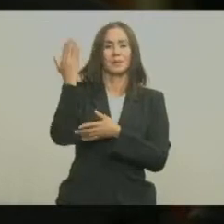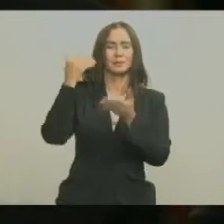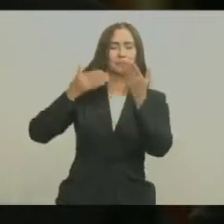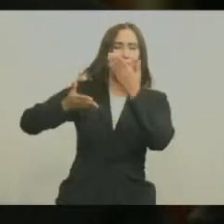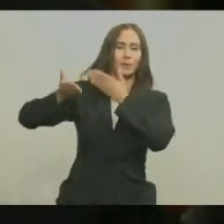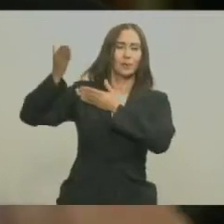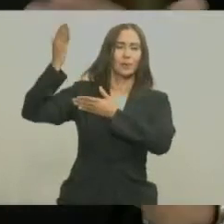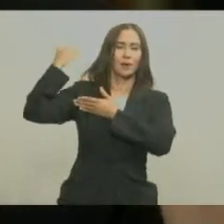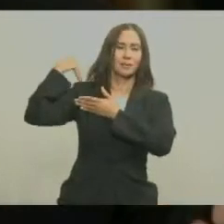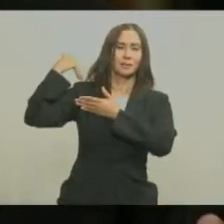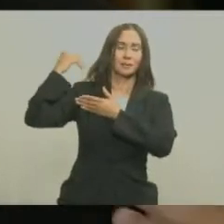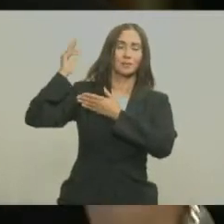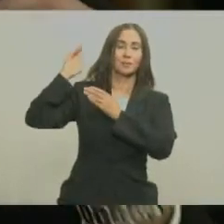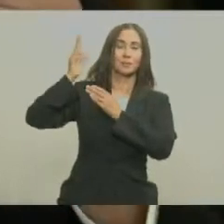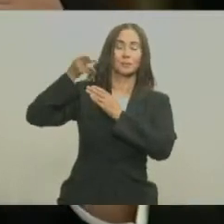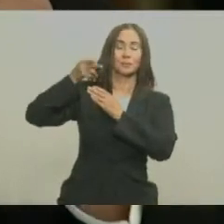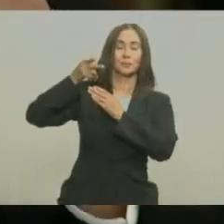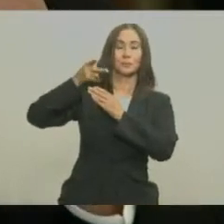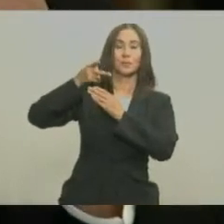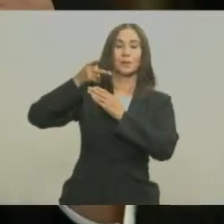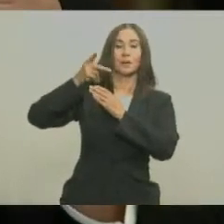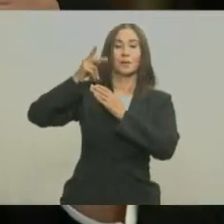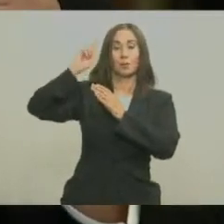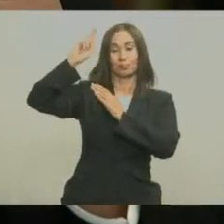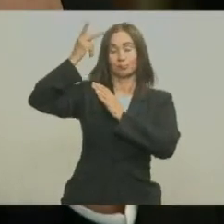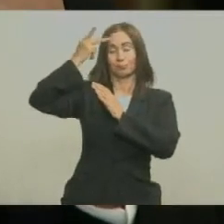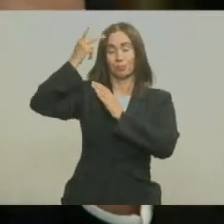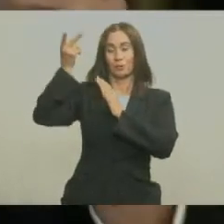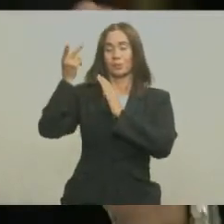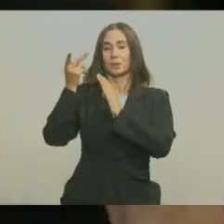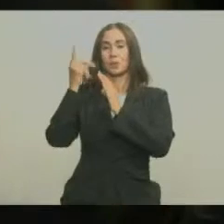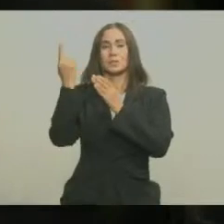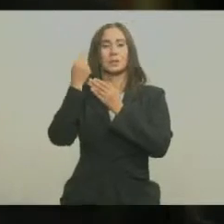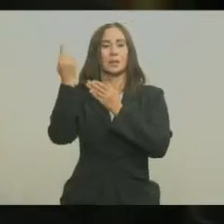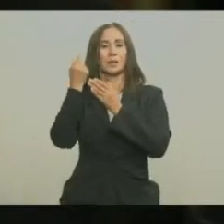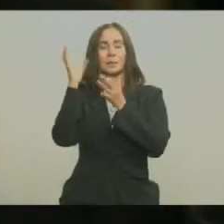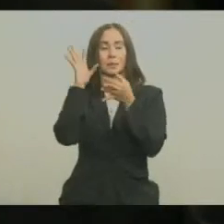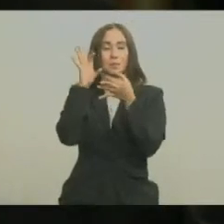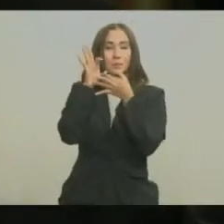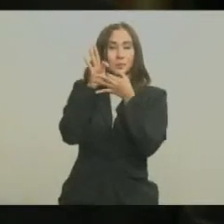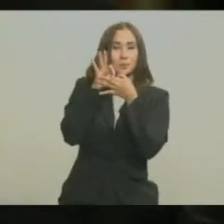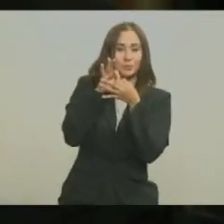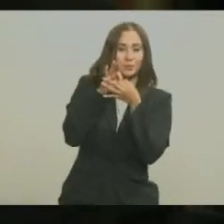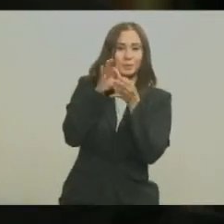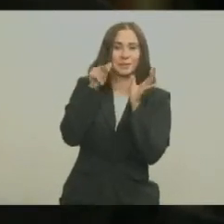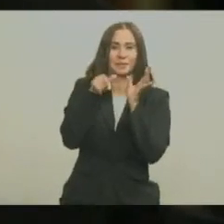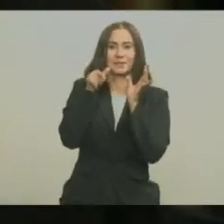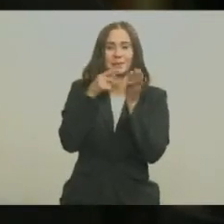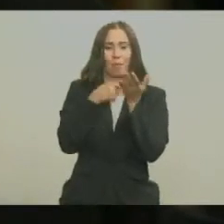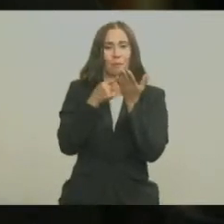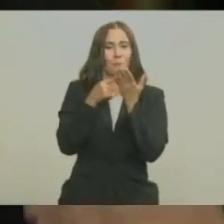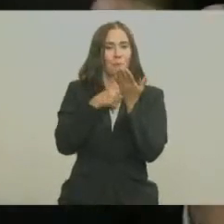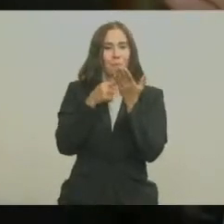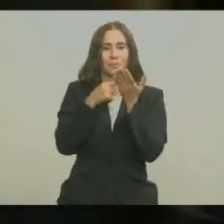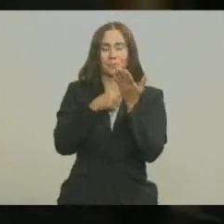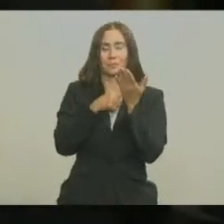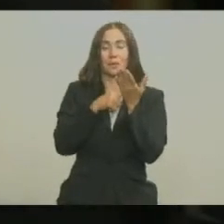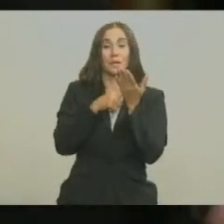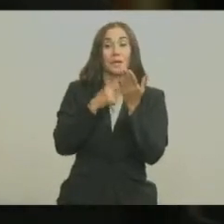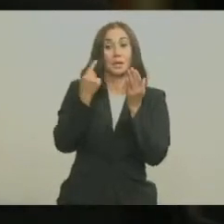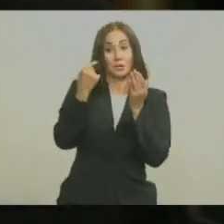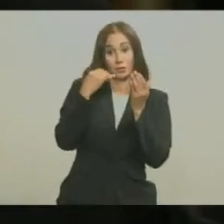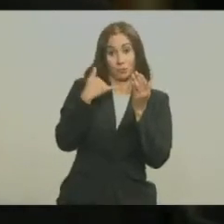ver, el gran táctico de las alianzas y de los consensos en la República Dominicana. Por tanto, lo